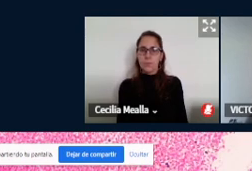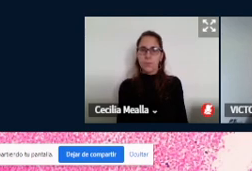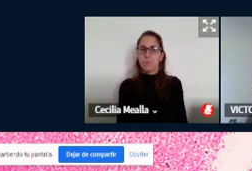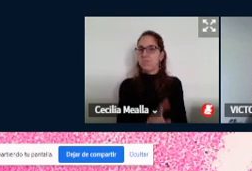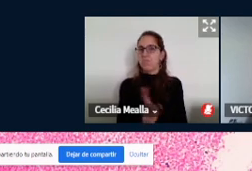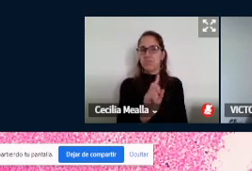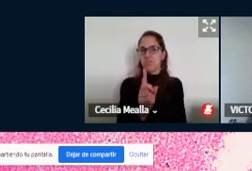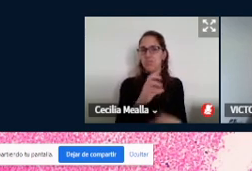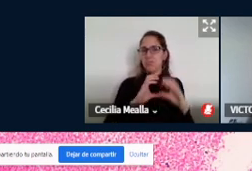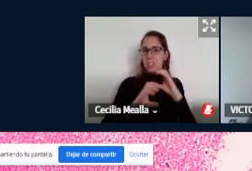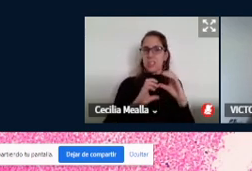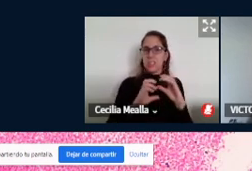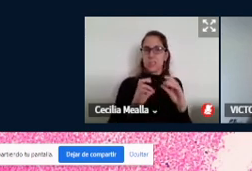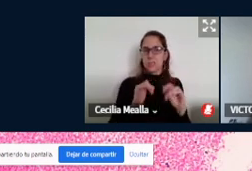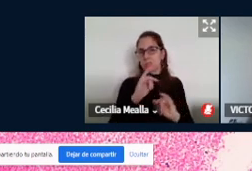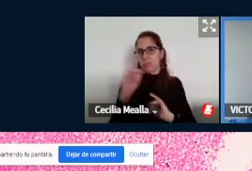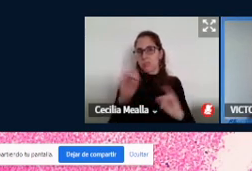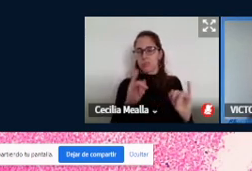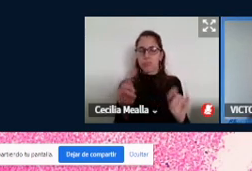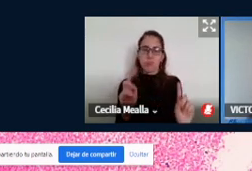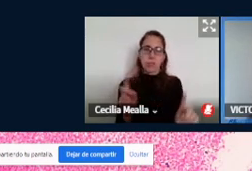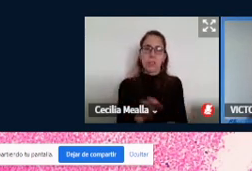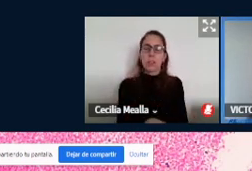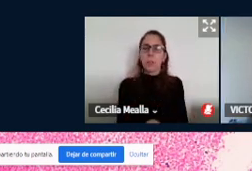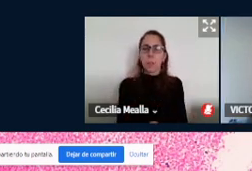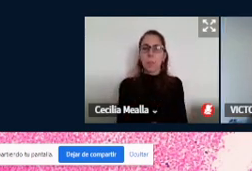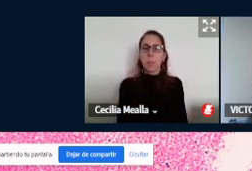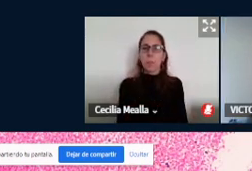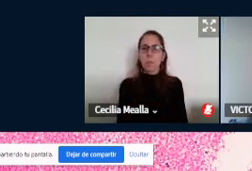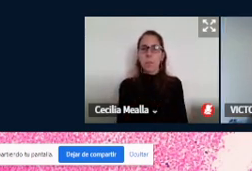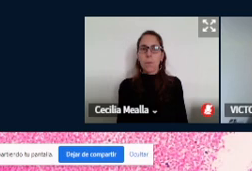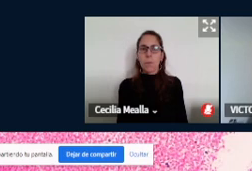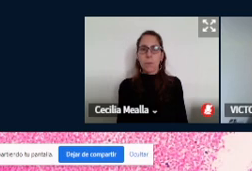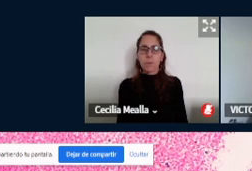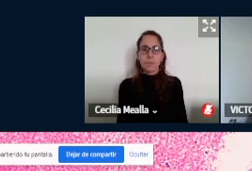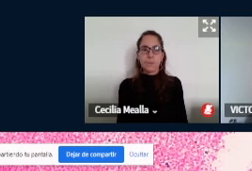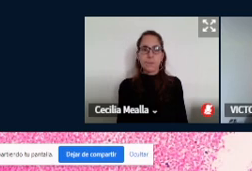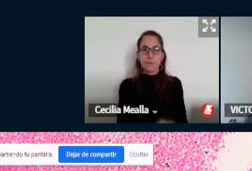Mateo dice que no. Bien. Gonzalo dice que no.